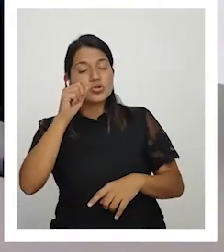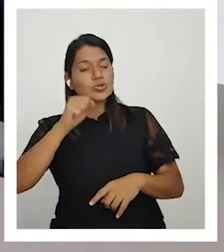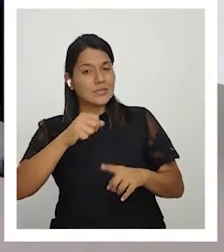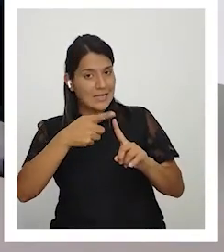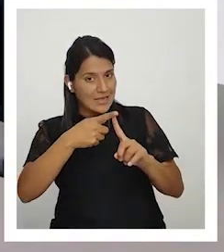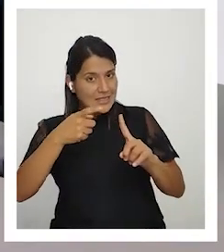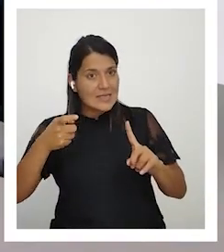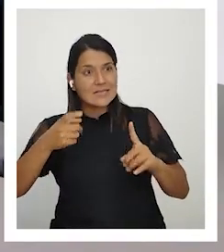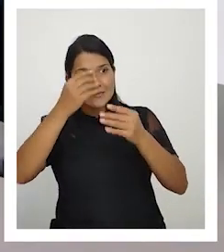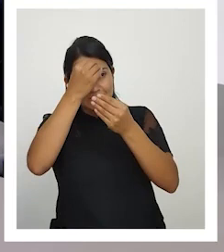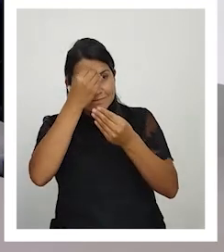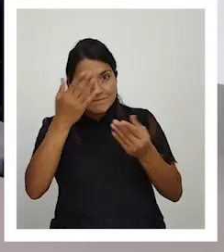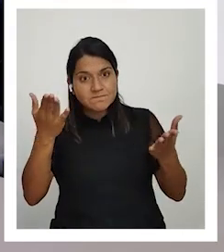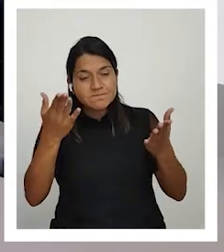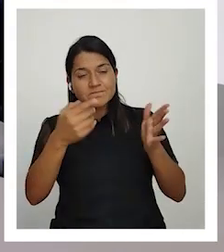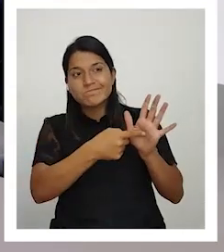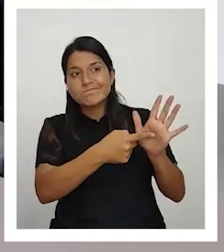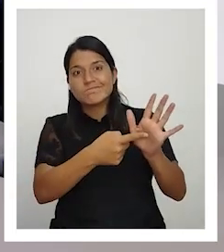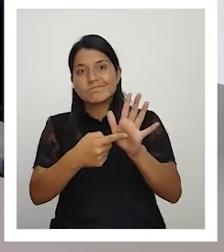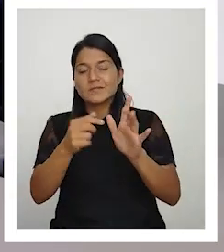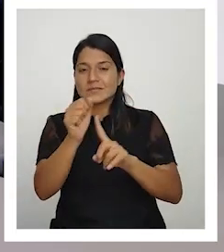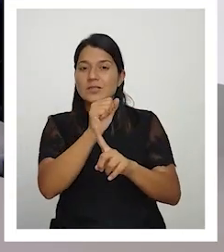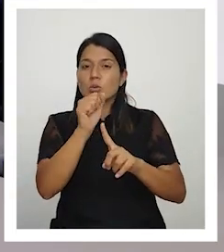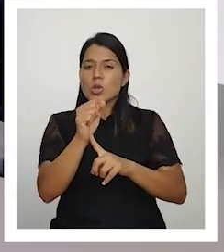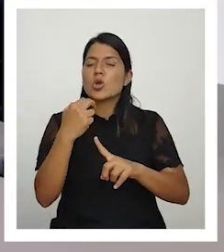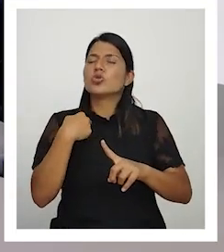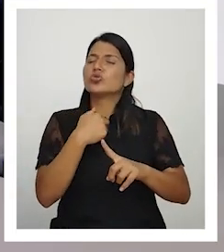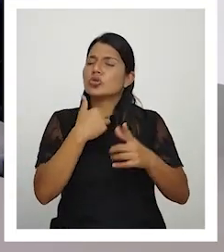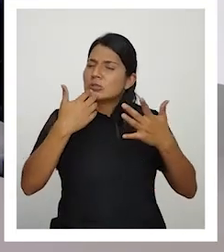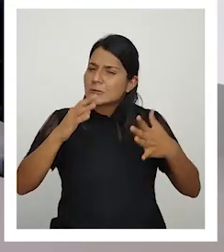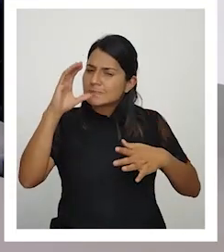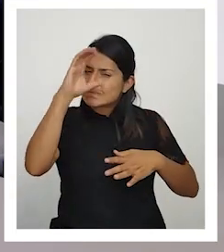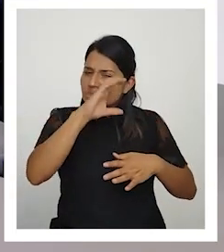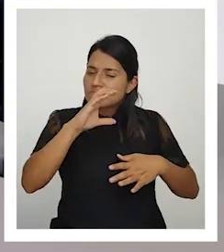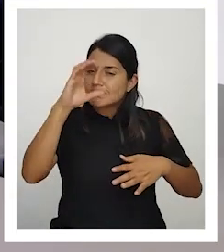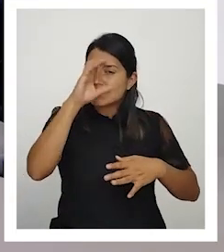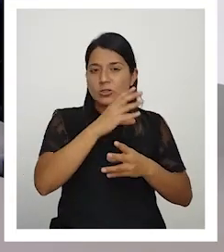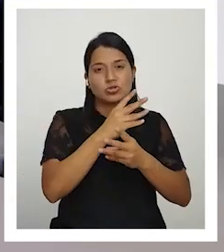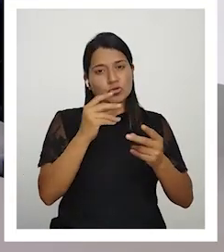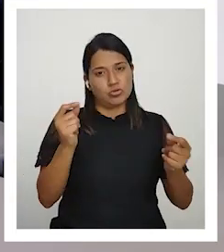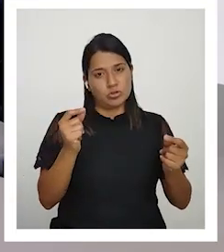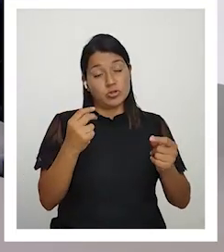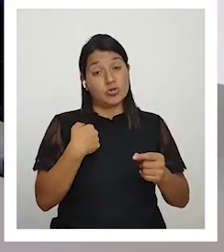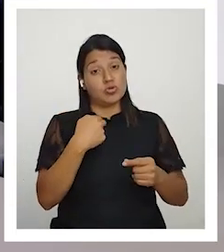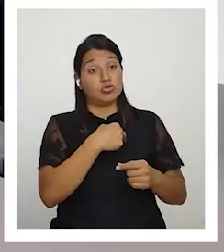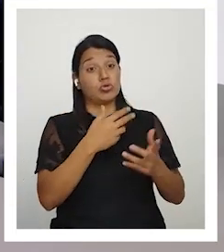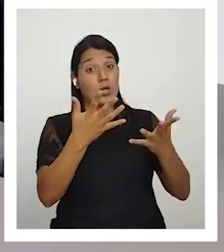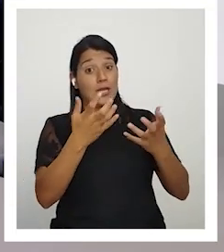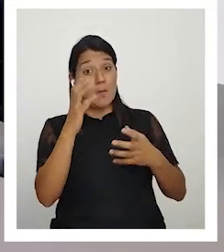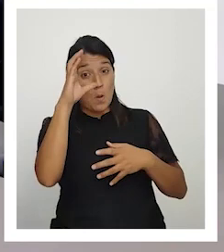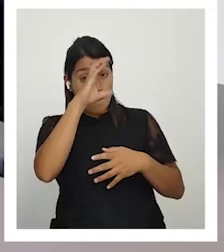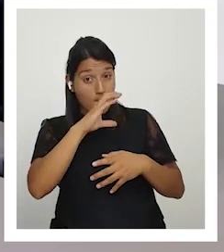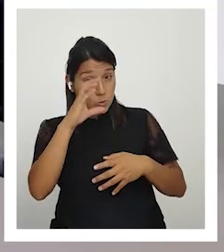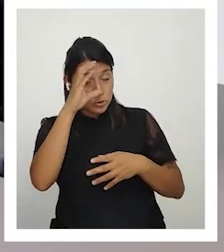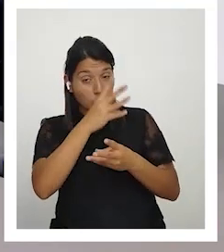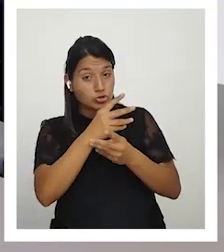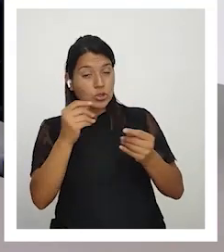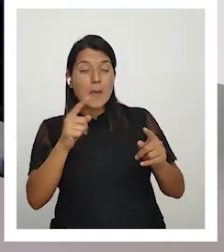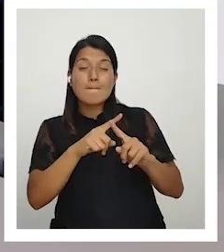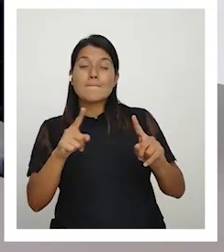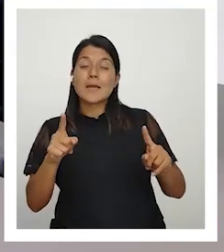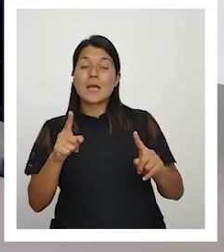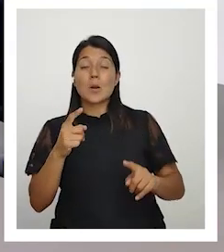situación, pues nos hemos dado a la tarea de buscar soluciones, ¿verdad? Buscar soluciones, pero nos parece que